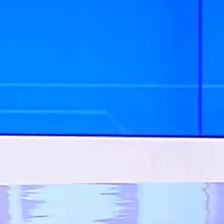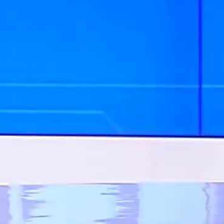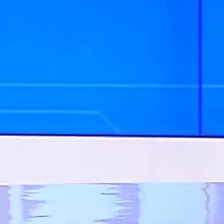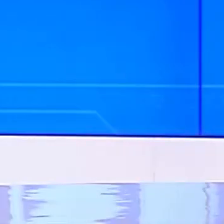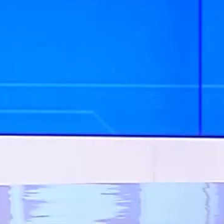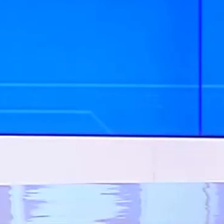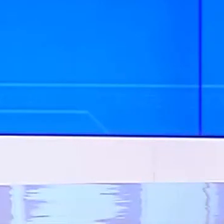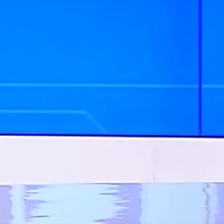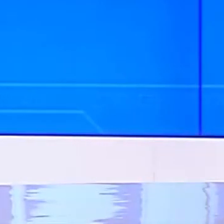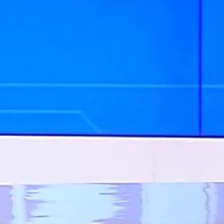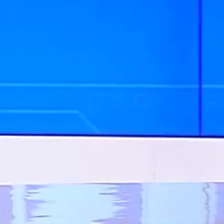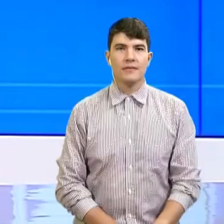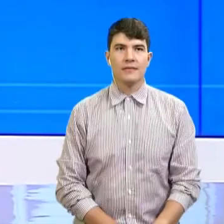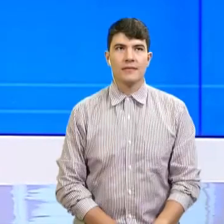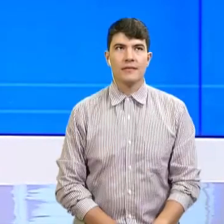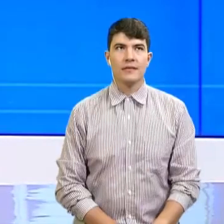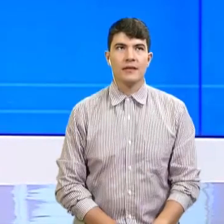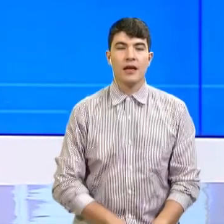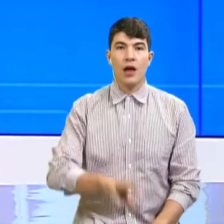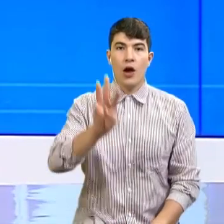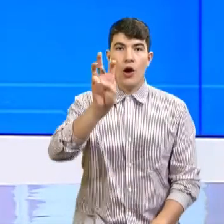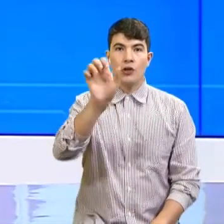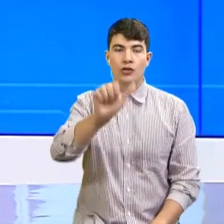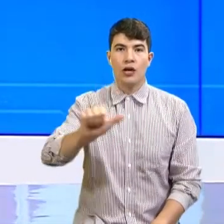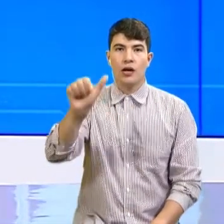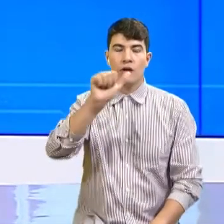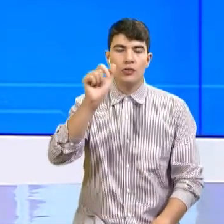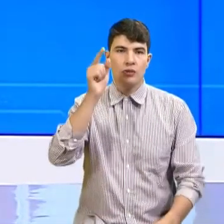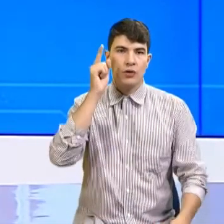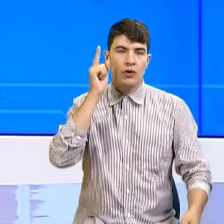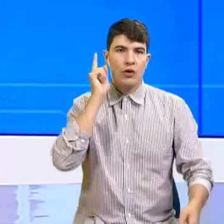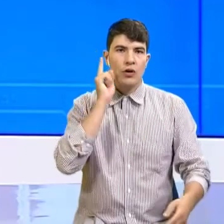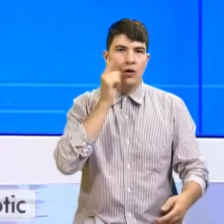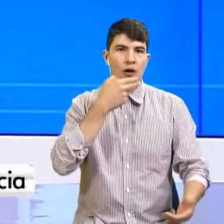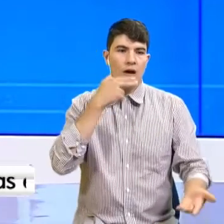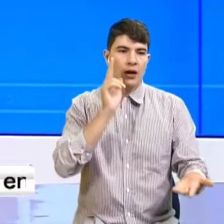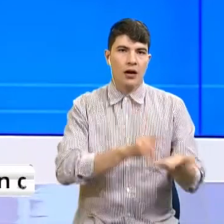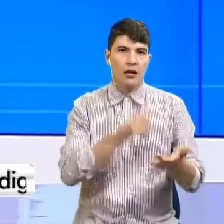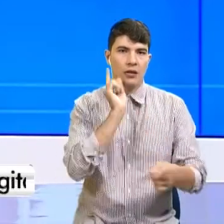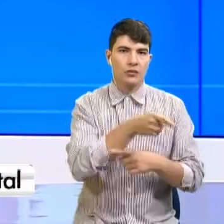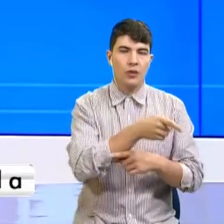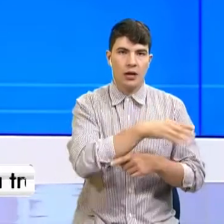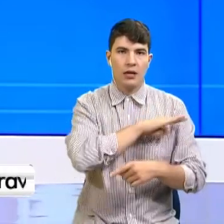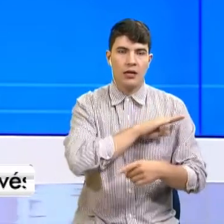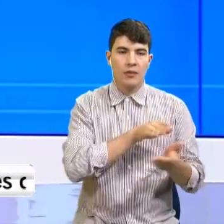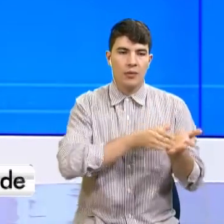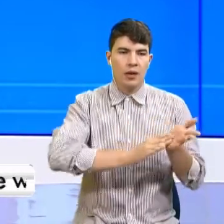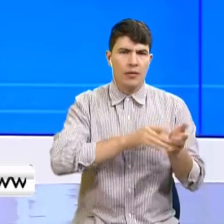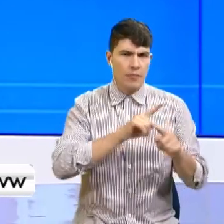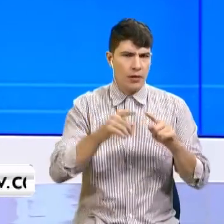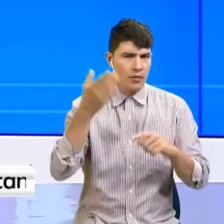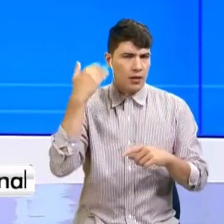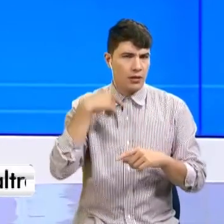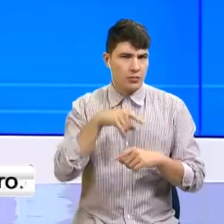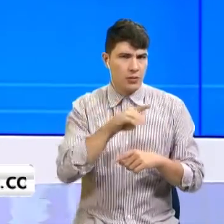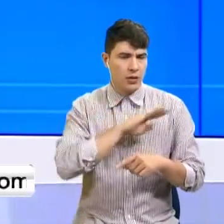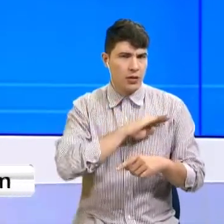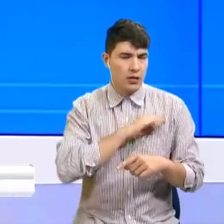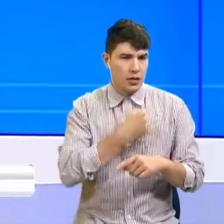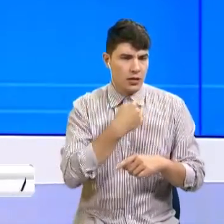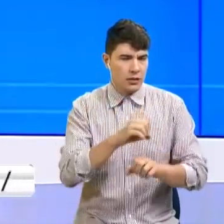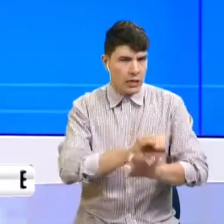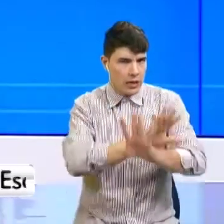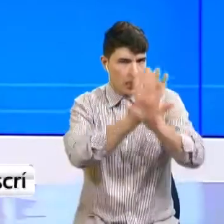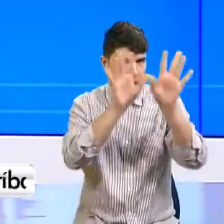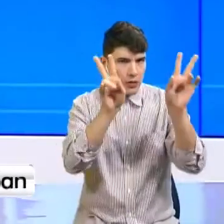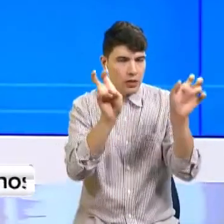Y el 8 de agosto se conoció una orden de arresto en contra del alcalde de Florida Blanca, Héctor Mantilla. Sin embargo, en días pasados, el mandatario aclaró el tema